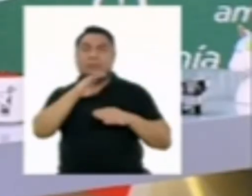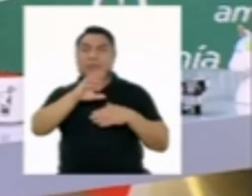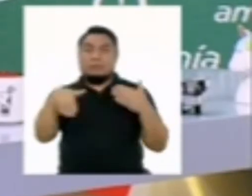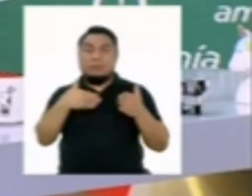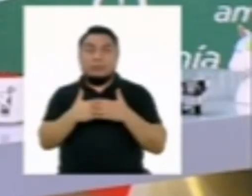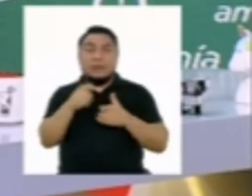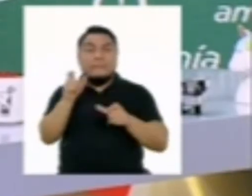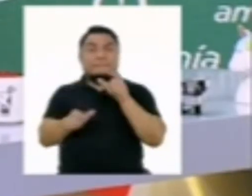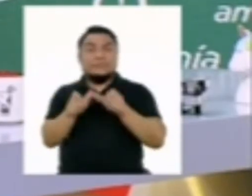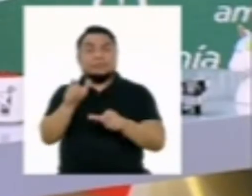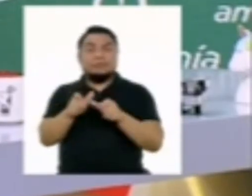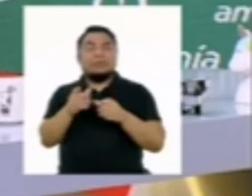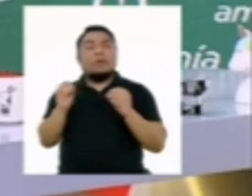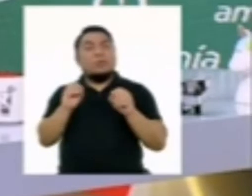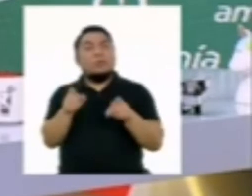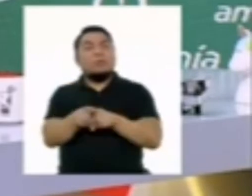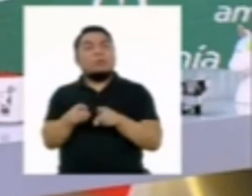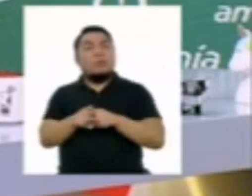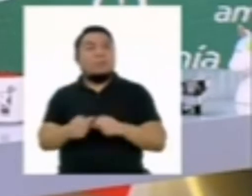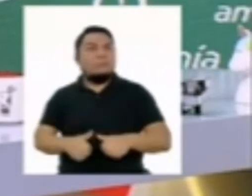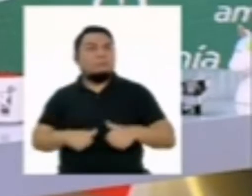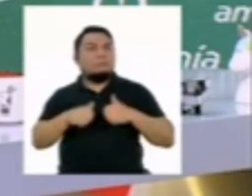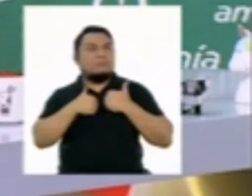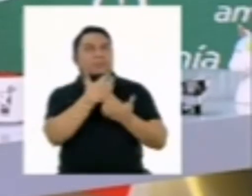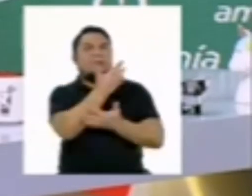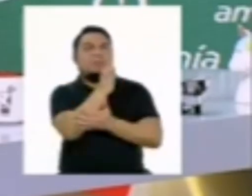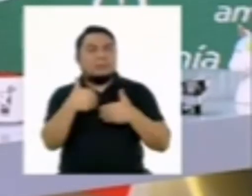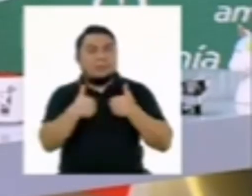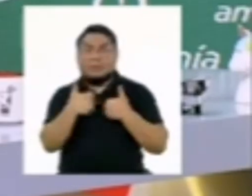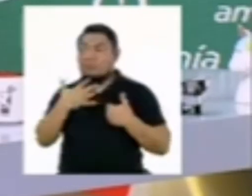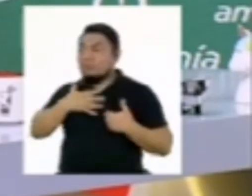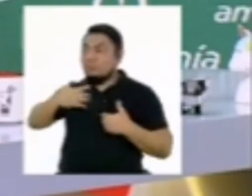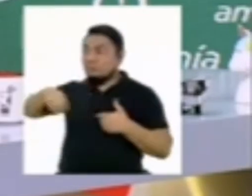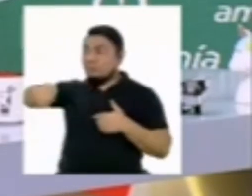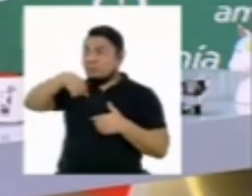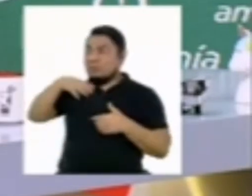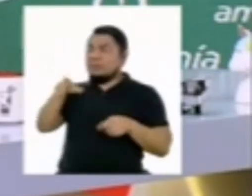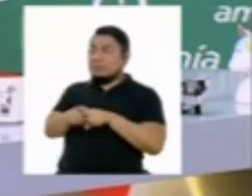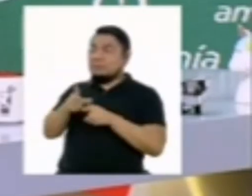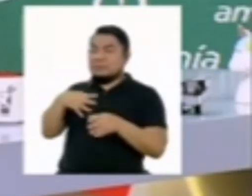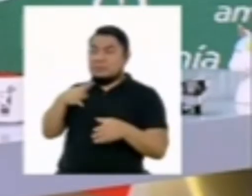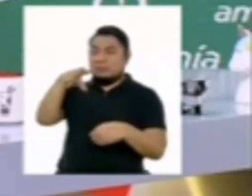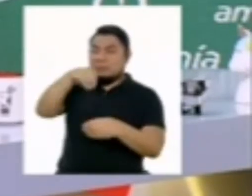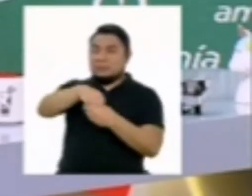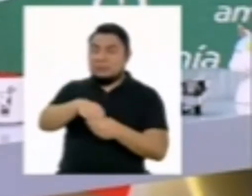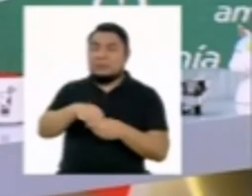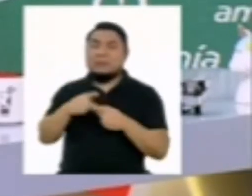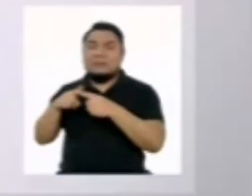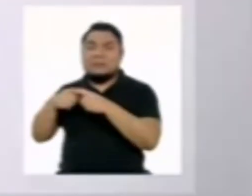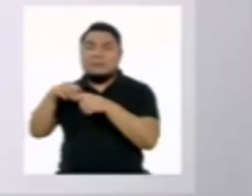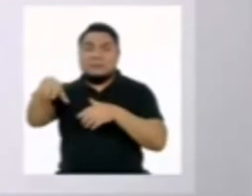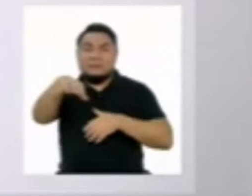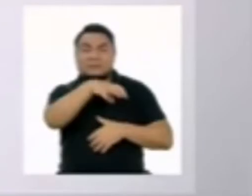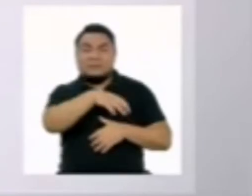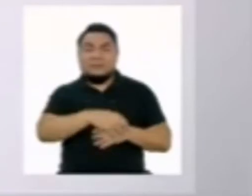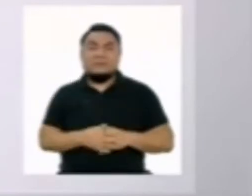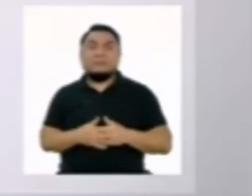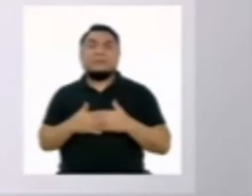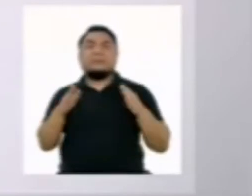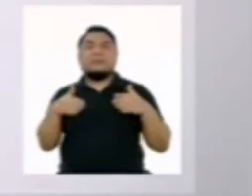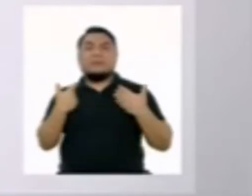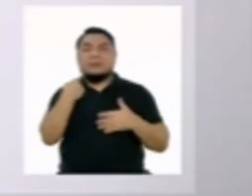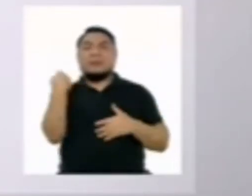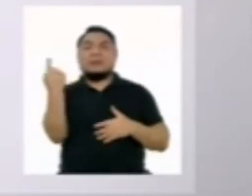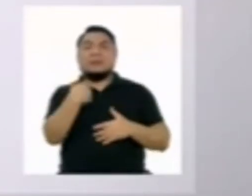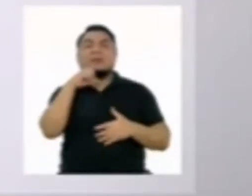vivo. ¿Eso quiere decir que objetivamente nosotros también podríamos considerarnos parte de la biodiversidad? Podemos decir